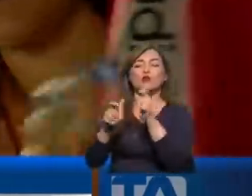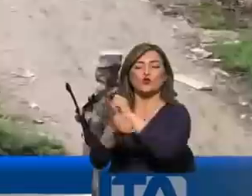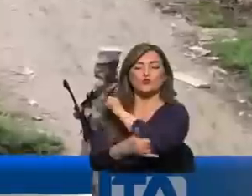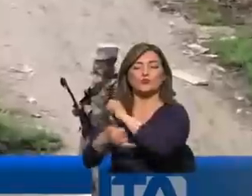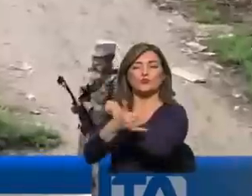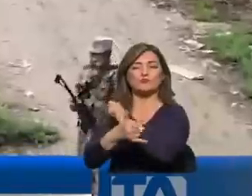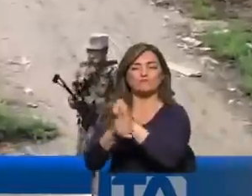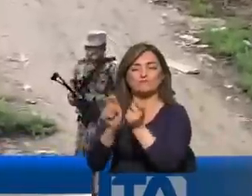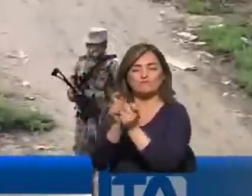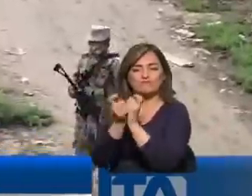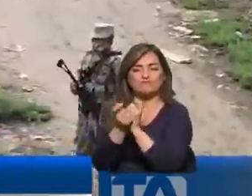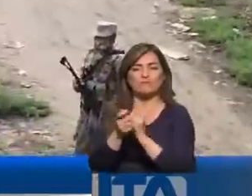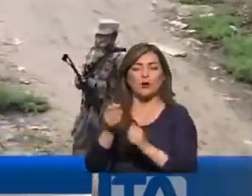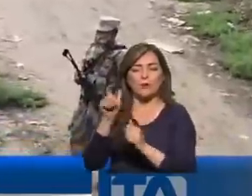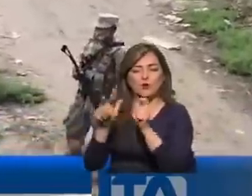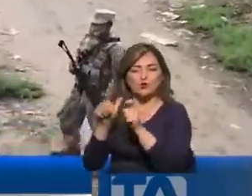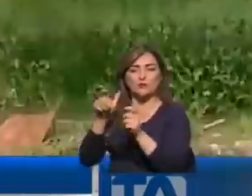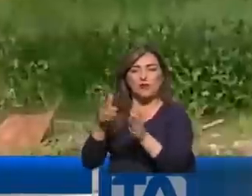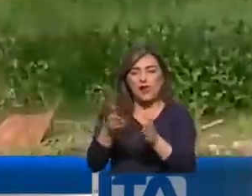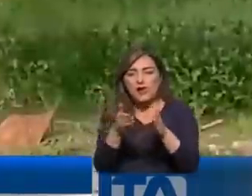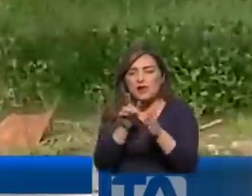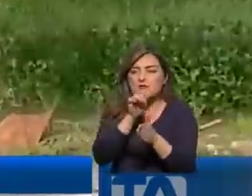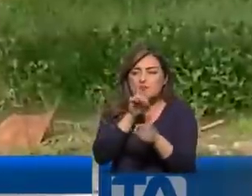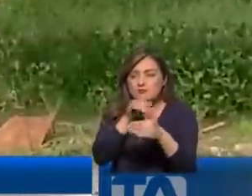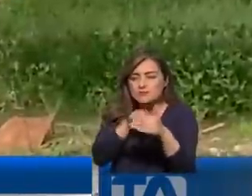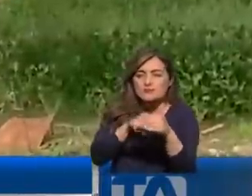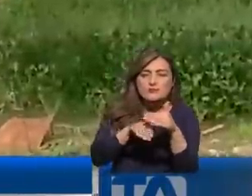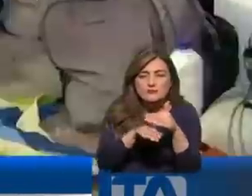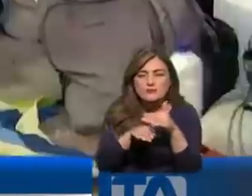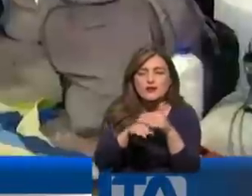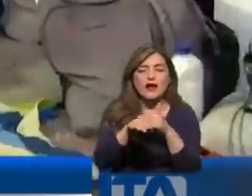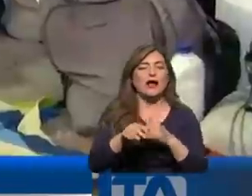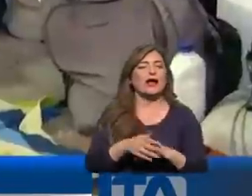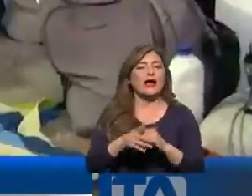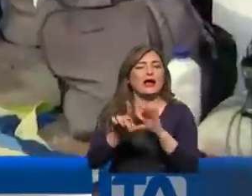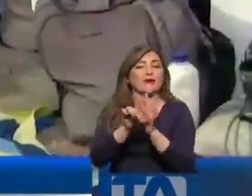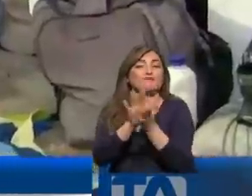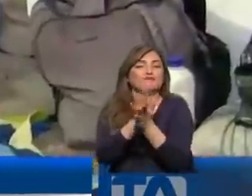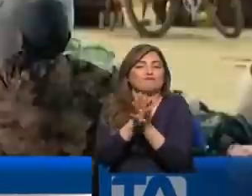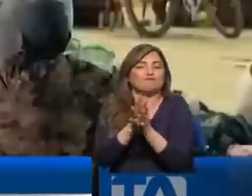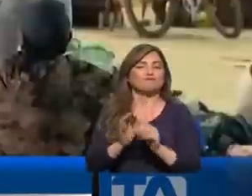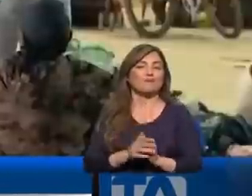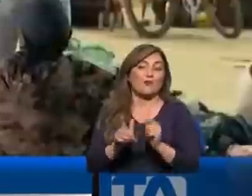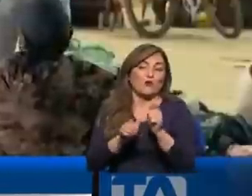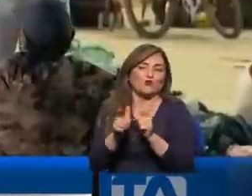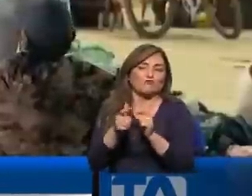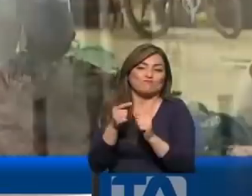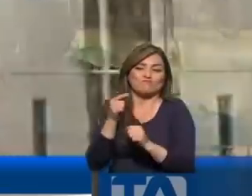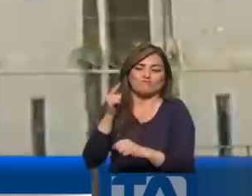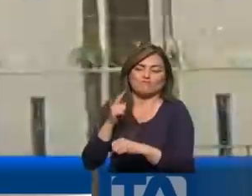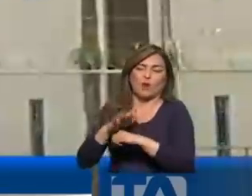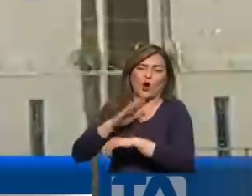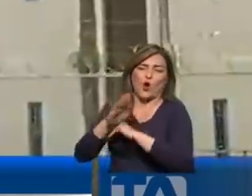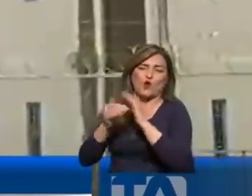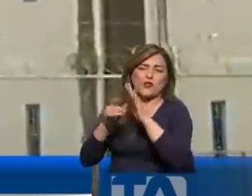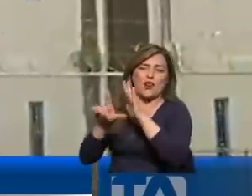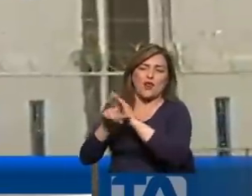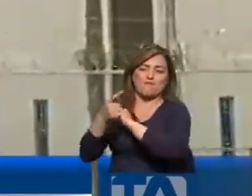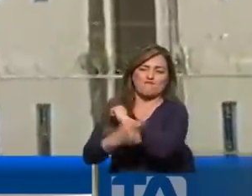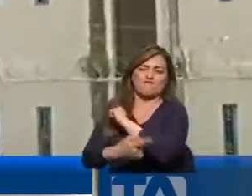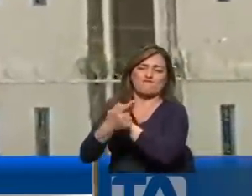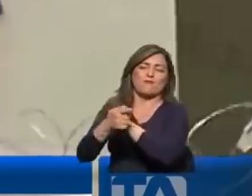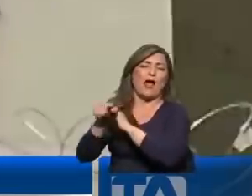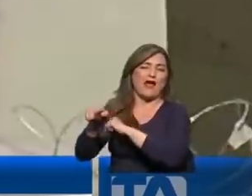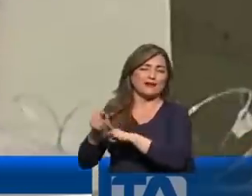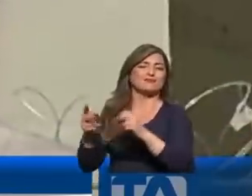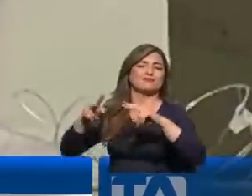irregular, aquellos que ingresaron por pasos no autorizados, por ejemplo, y claro, quienes cometan delitos. El tema aquí es que si